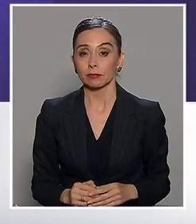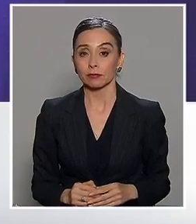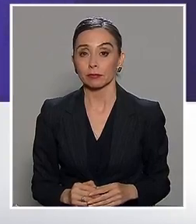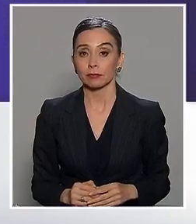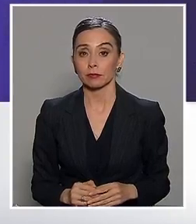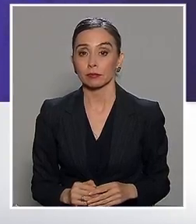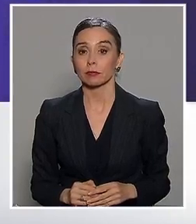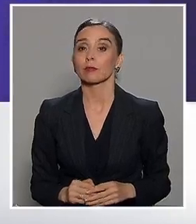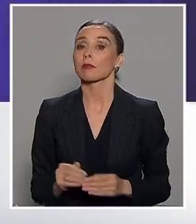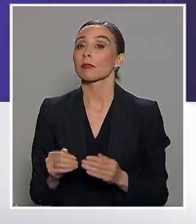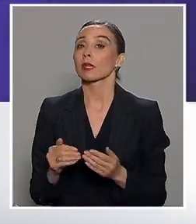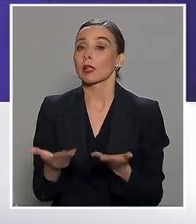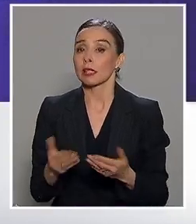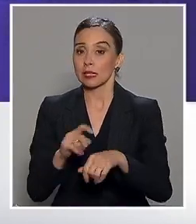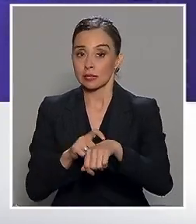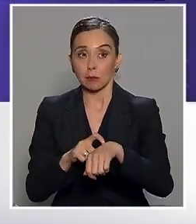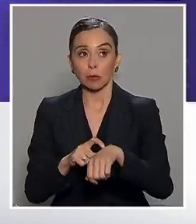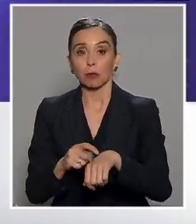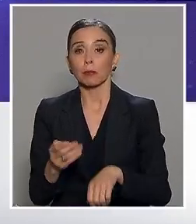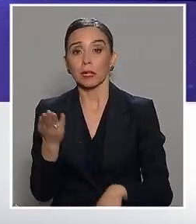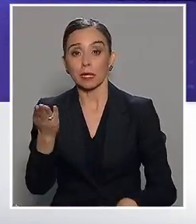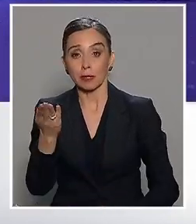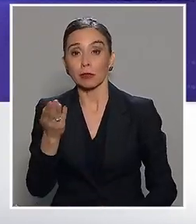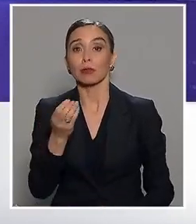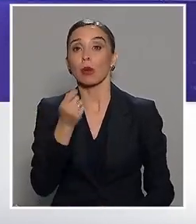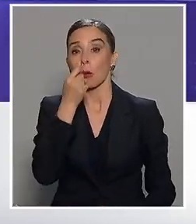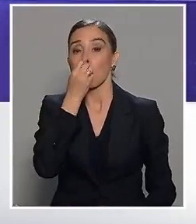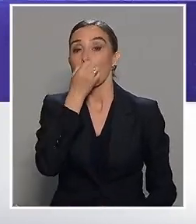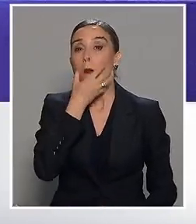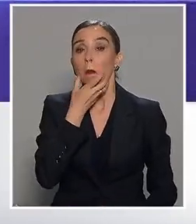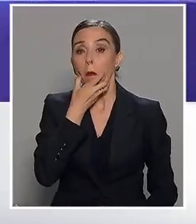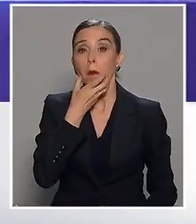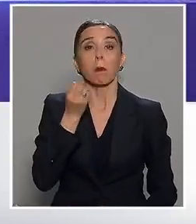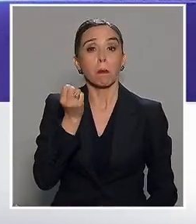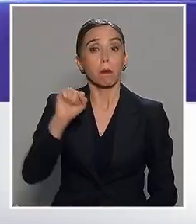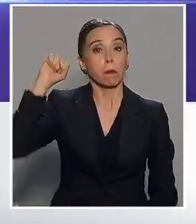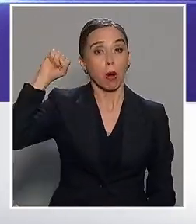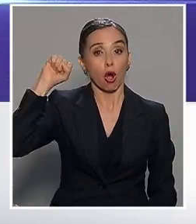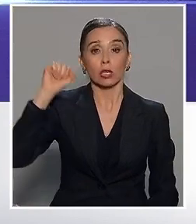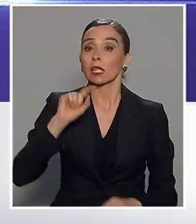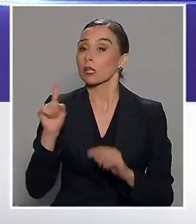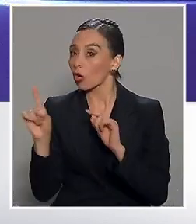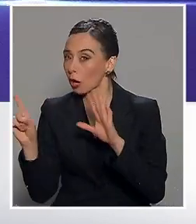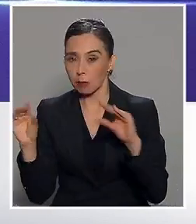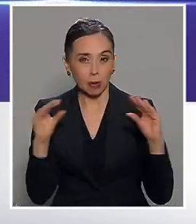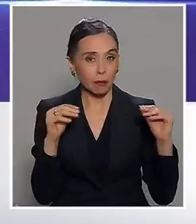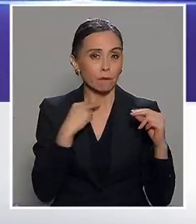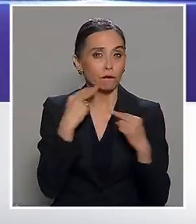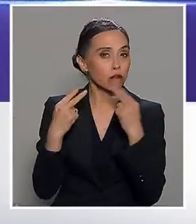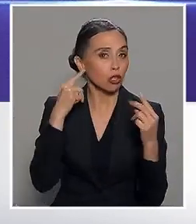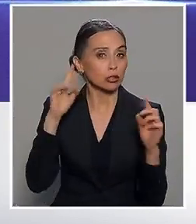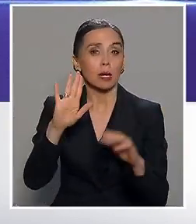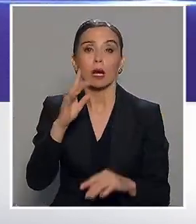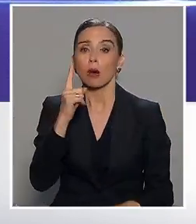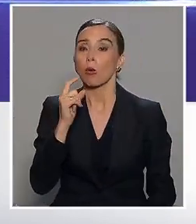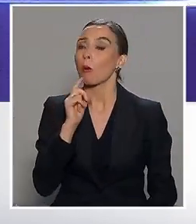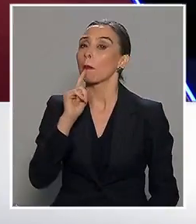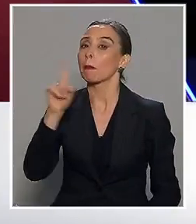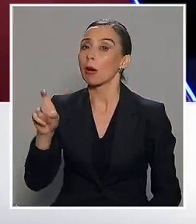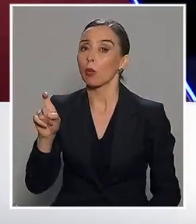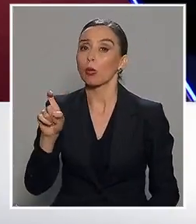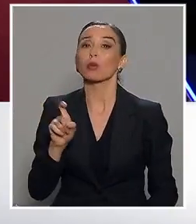en este momento voy con gabriel bottazzini si en este momento no hay espacio en formato